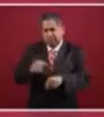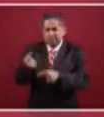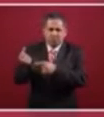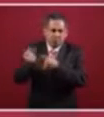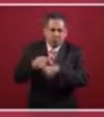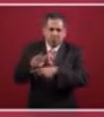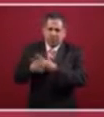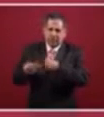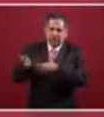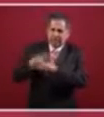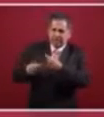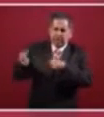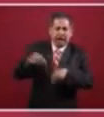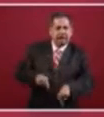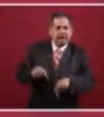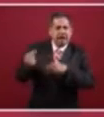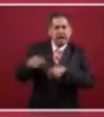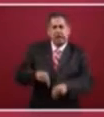nuestro país